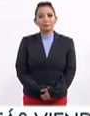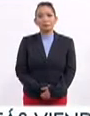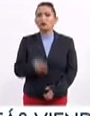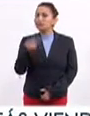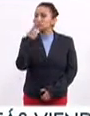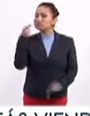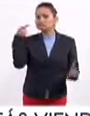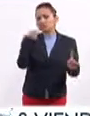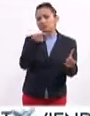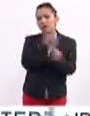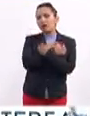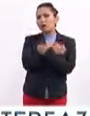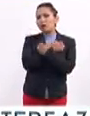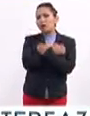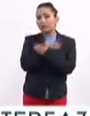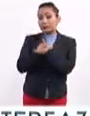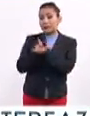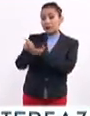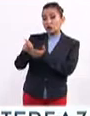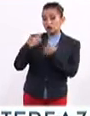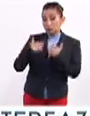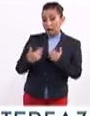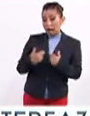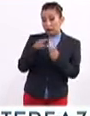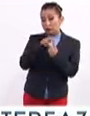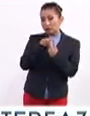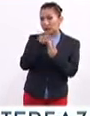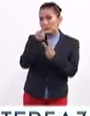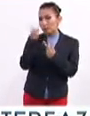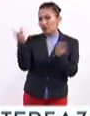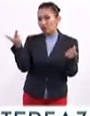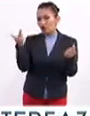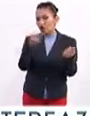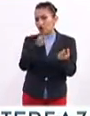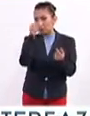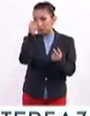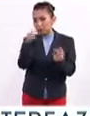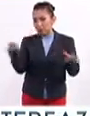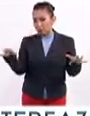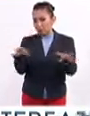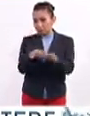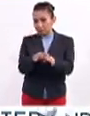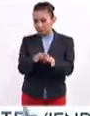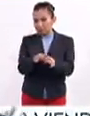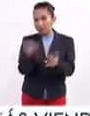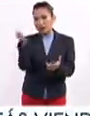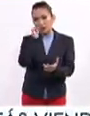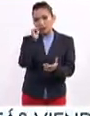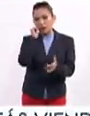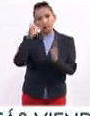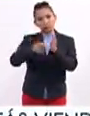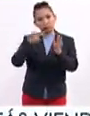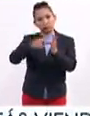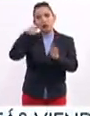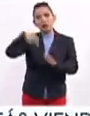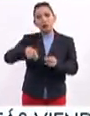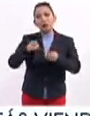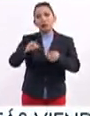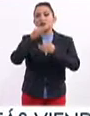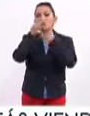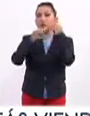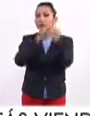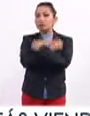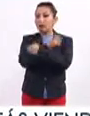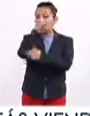Cuando hablamos de educación y de derechos humanos, hablamos de dos caras de una misma moneda. Como siempre lo repetimos aquí en la Agencia Informativa